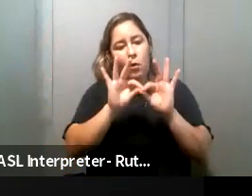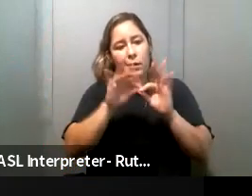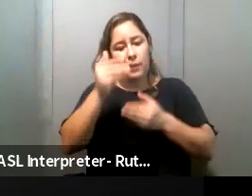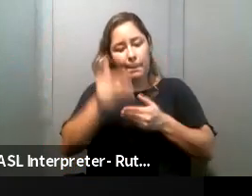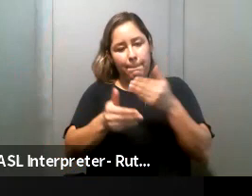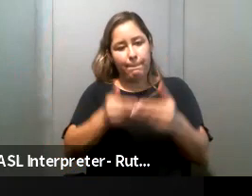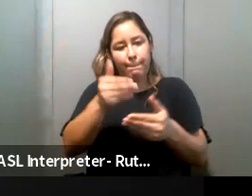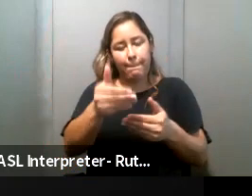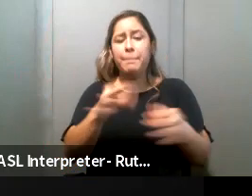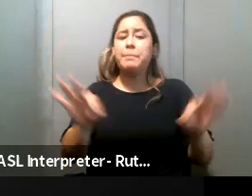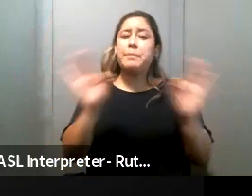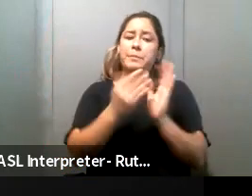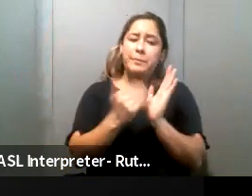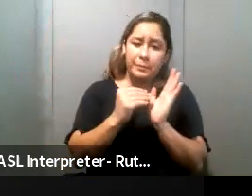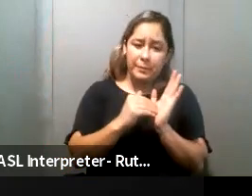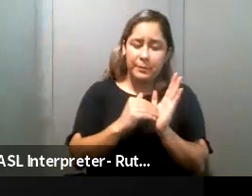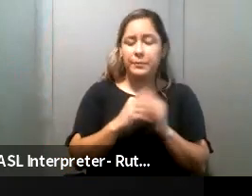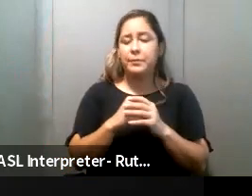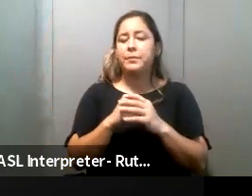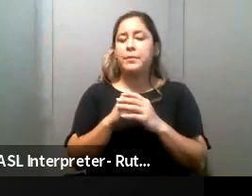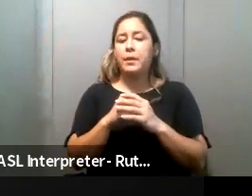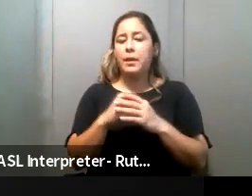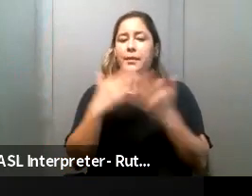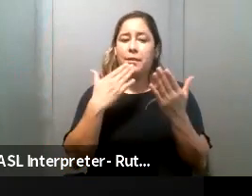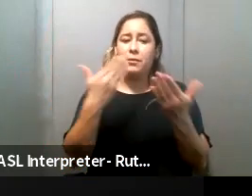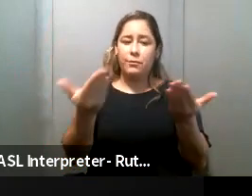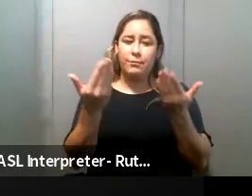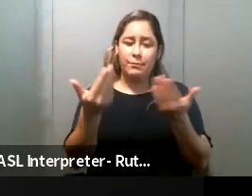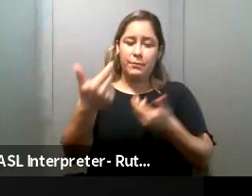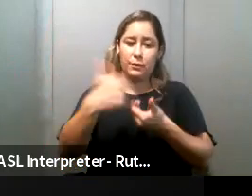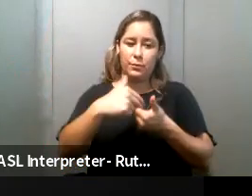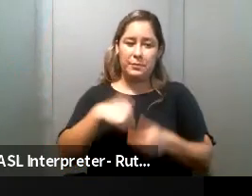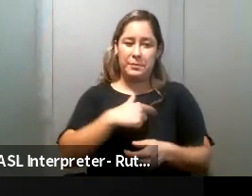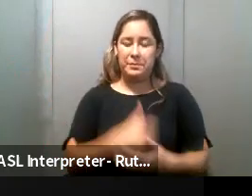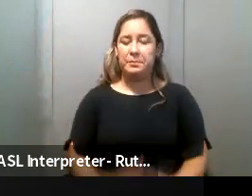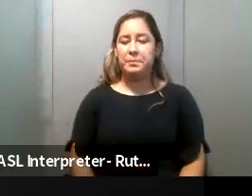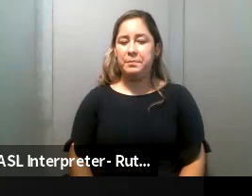nuevo, gracias de una vez más por acompañarnos el día de hoy.